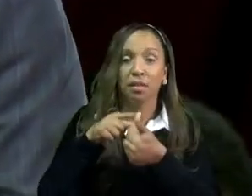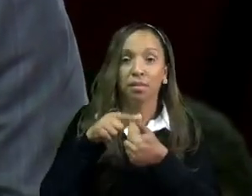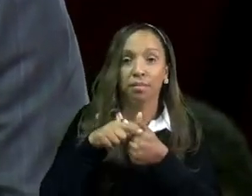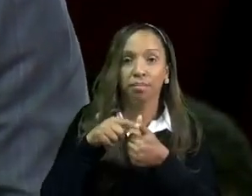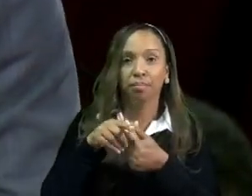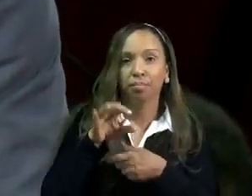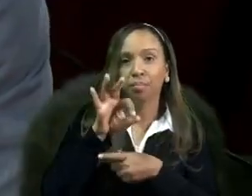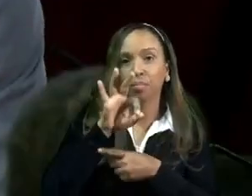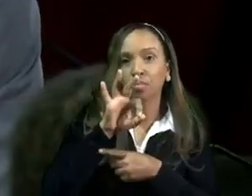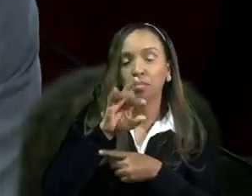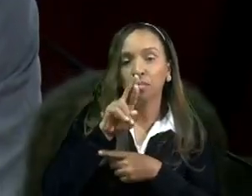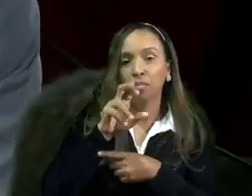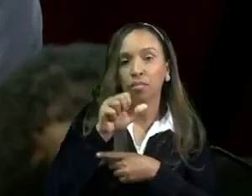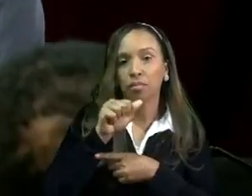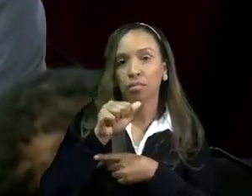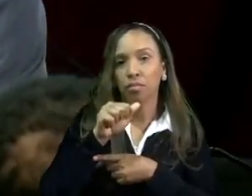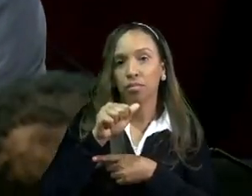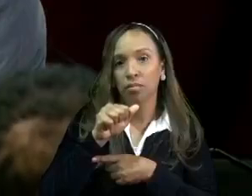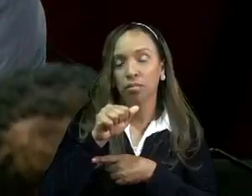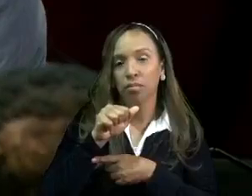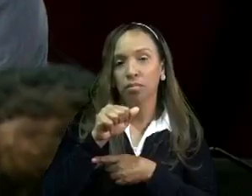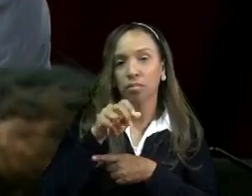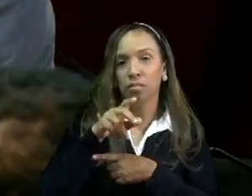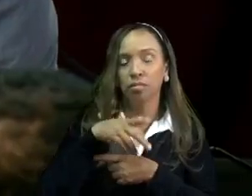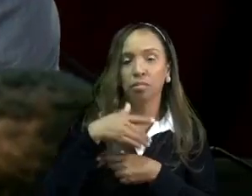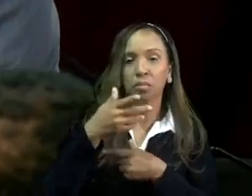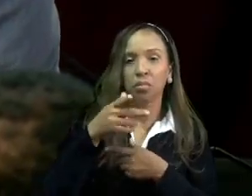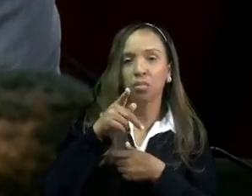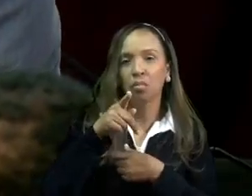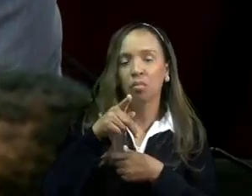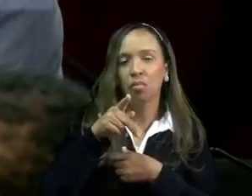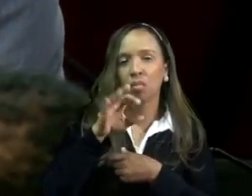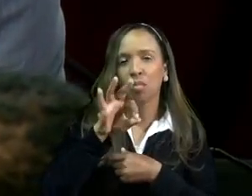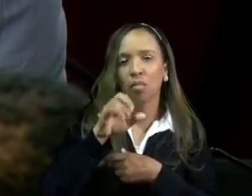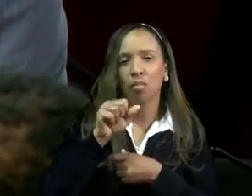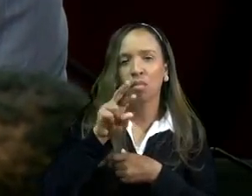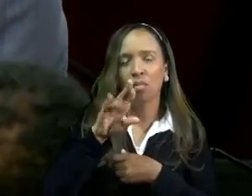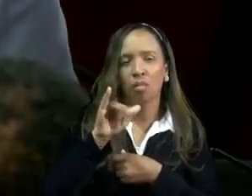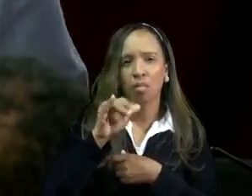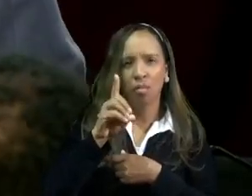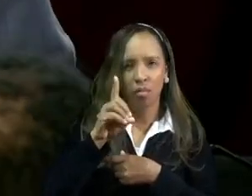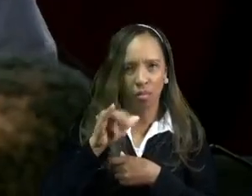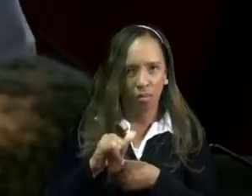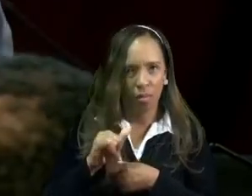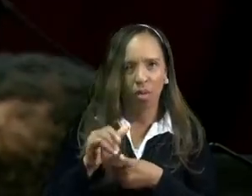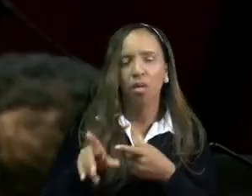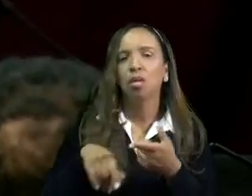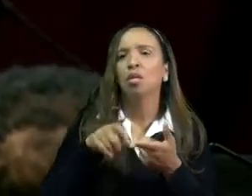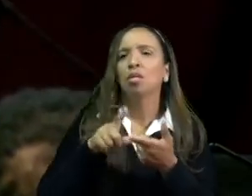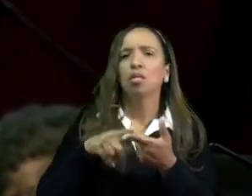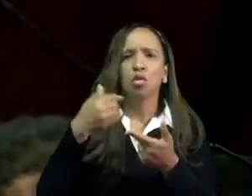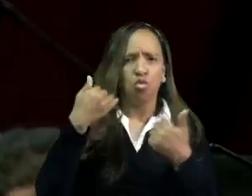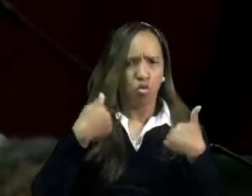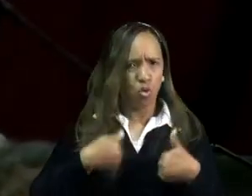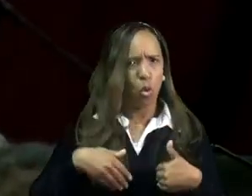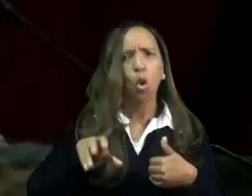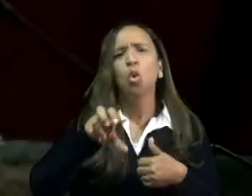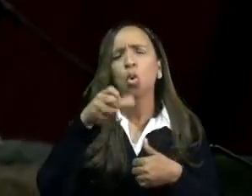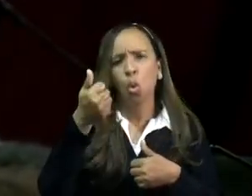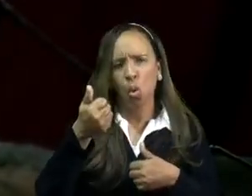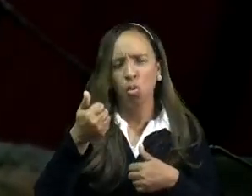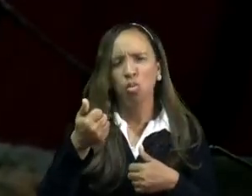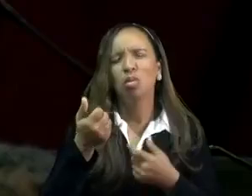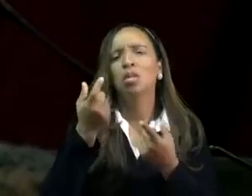se hacía con esos dineros que se tomaban prestados en el gobierno del PLD. Y voy a hacer un poquito